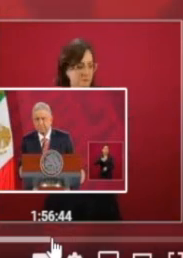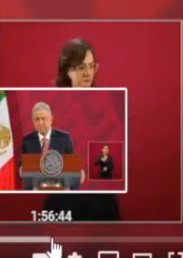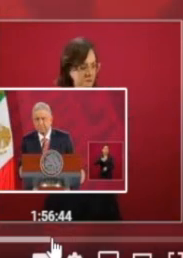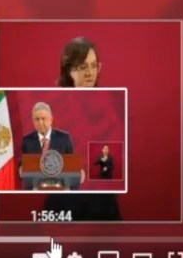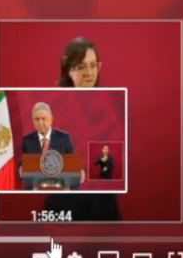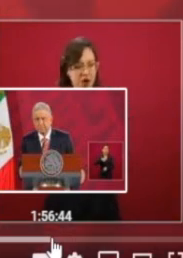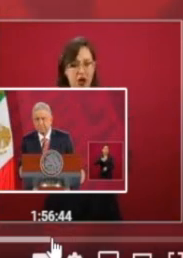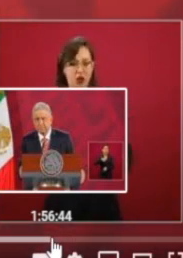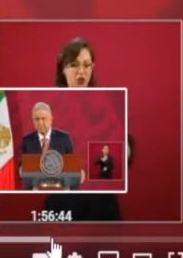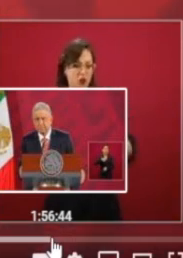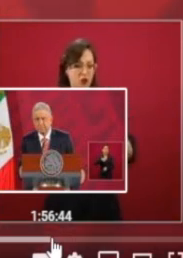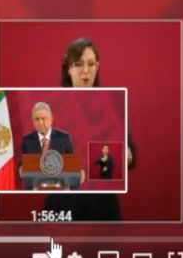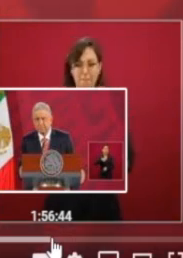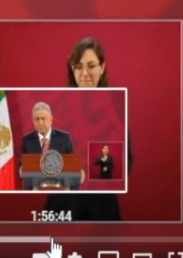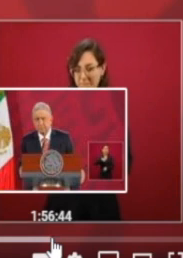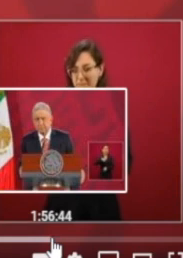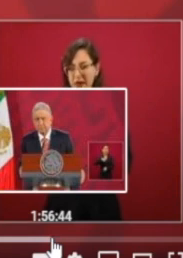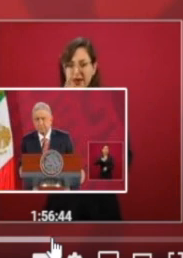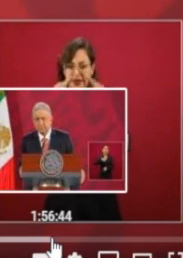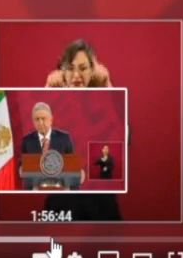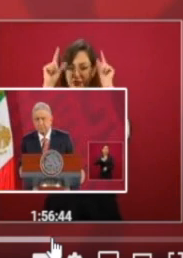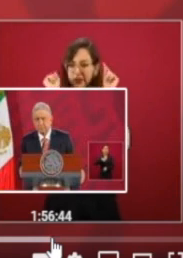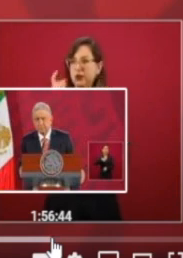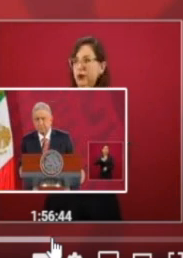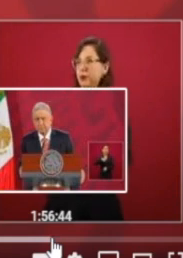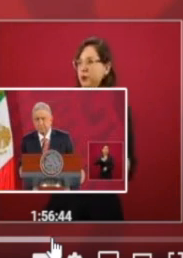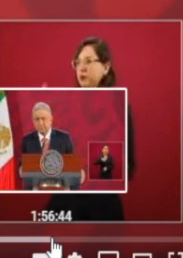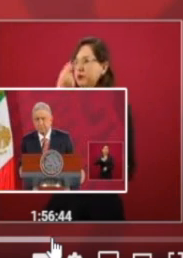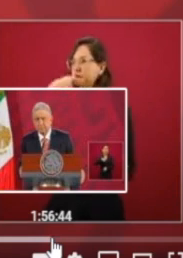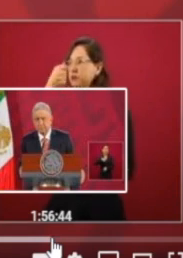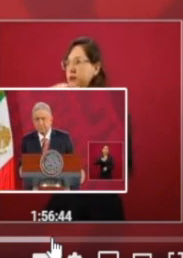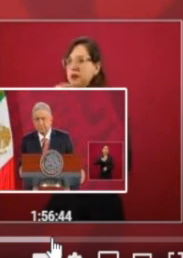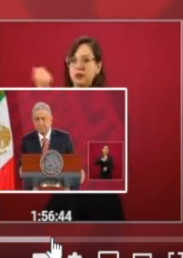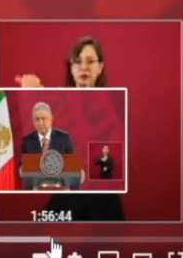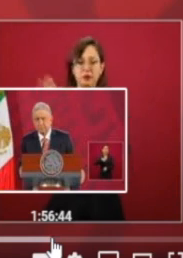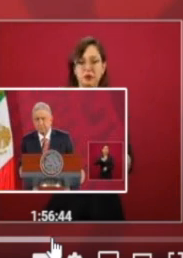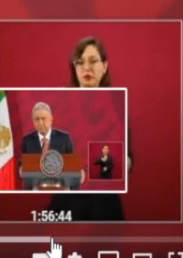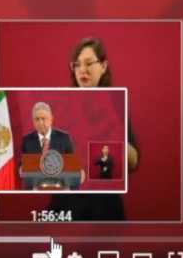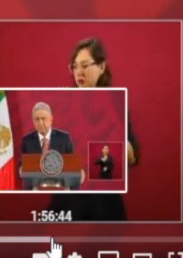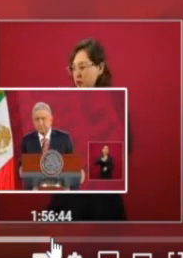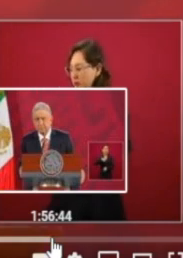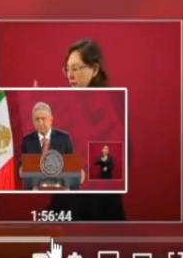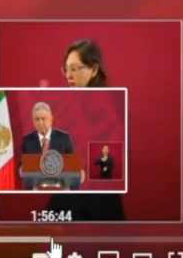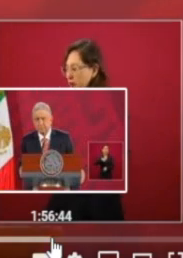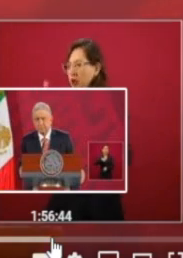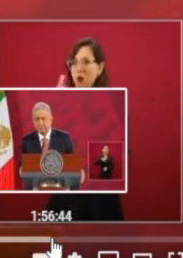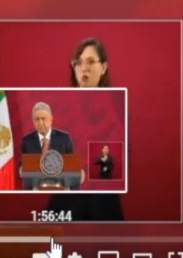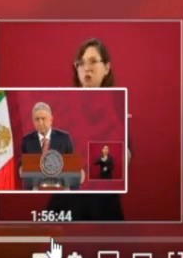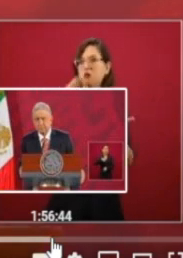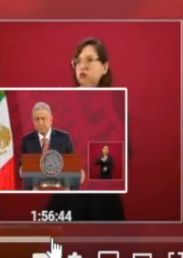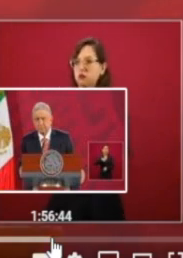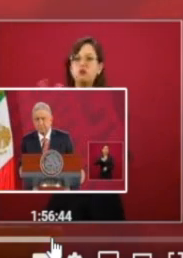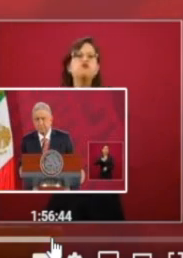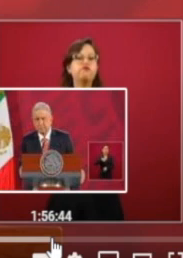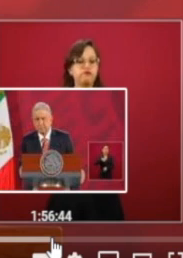los médicos, para pagarle a las enfermeras, para comprar las medicinas, para comprar los ventiladores,